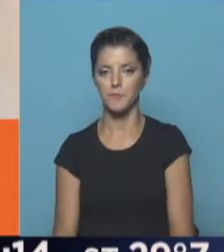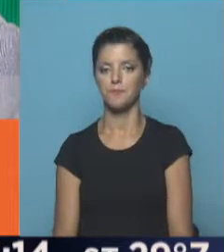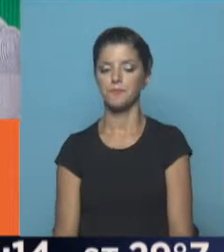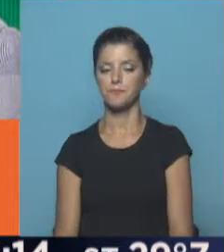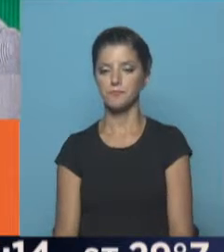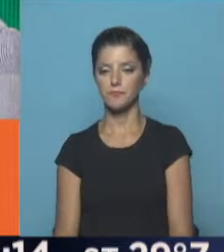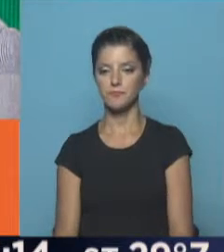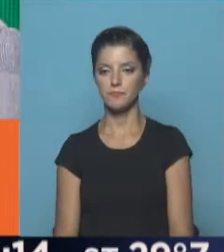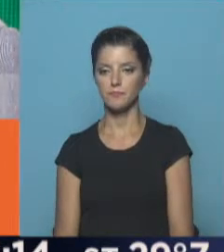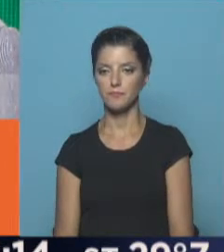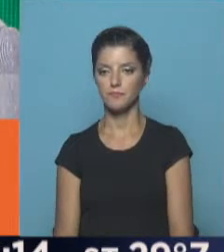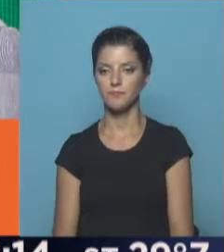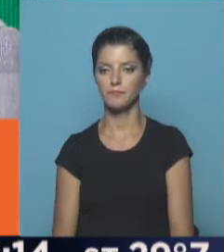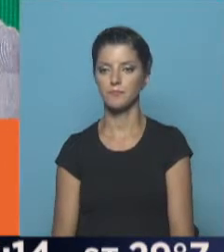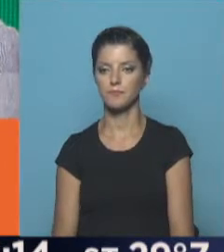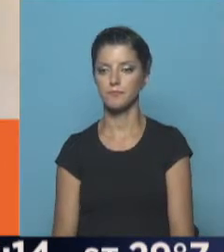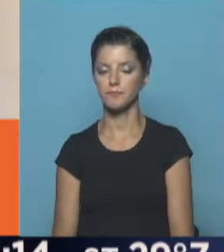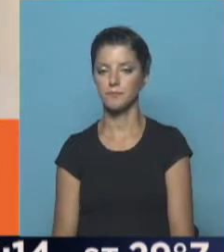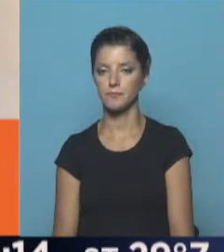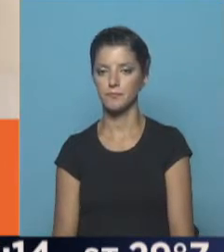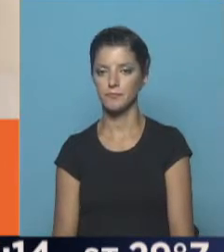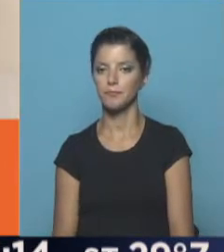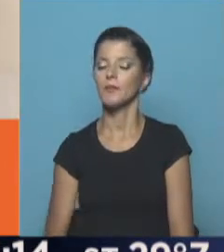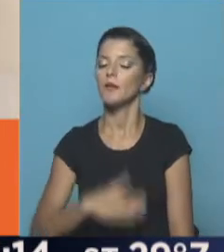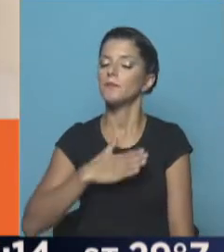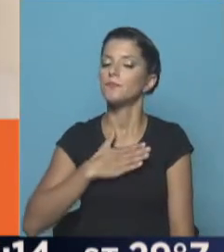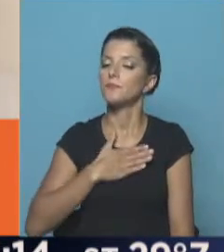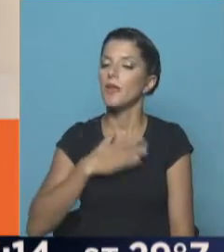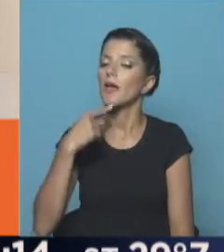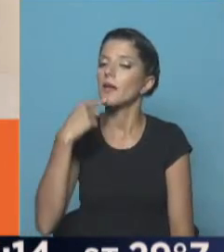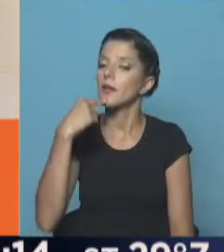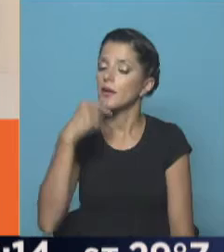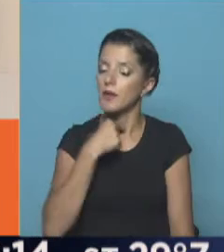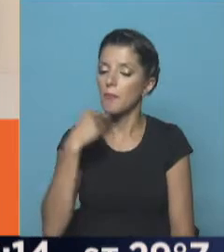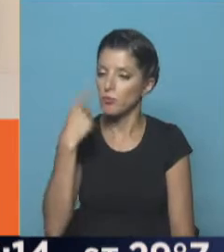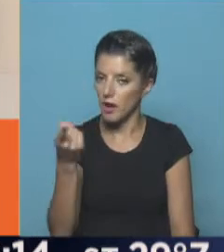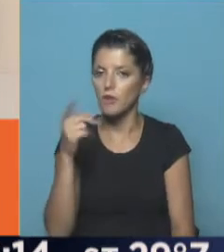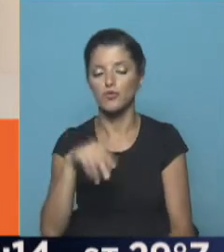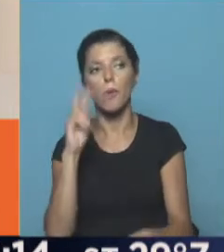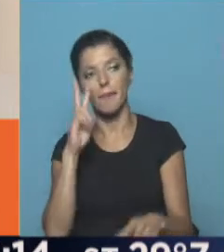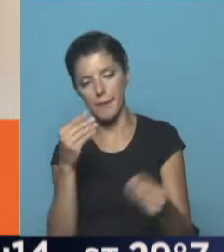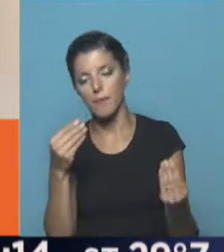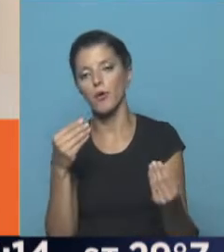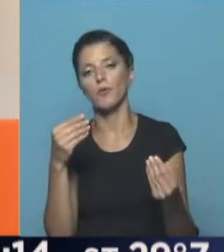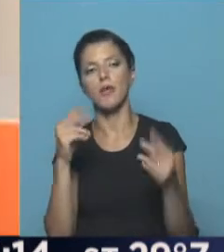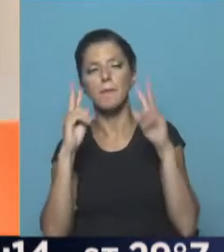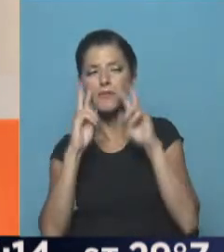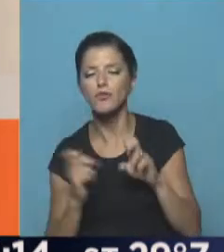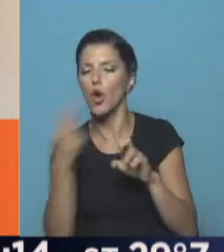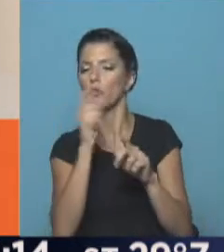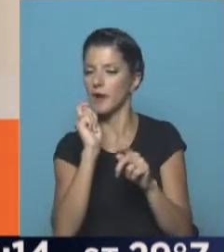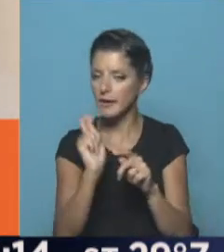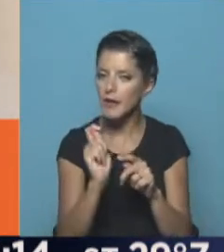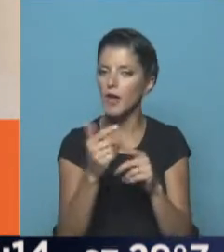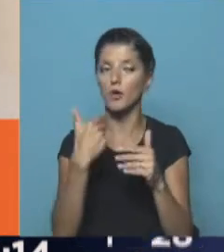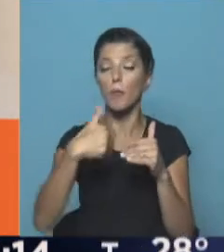porque permanentemente estamos estamos viendo hacia dónde van los ataques hacia dónde van las investigaciones está